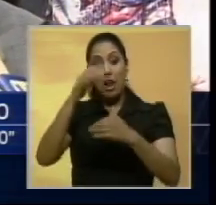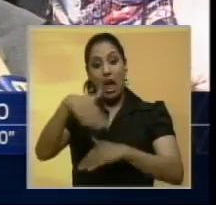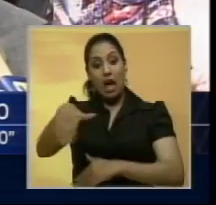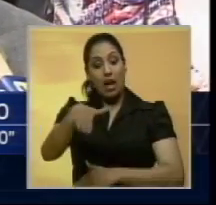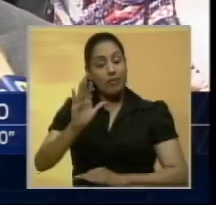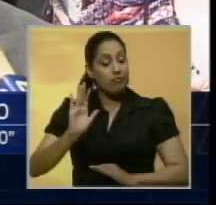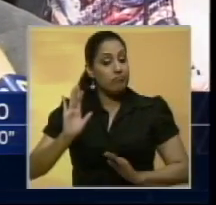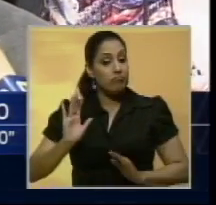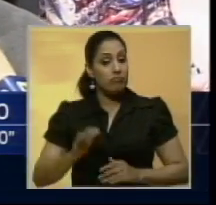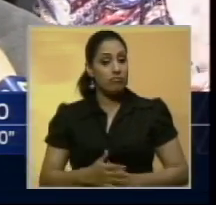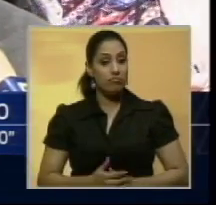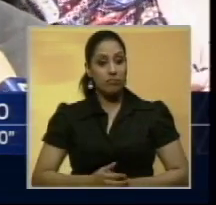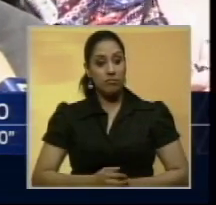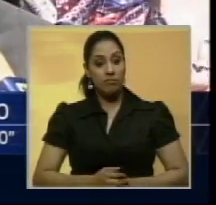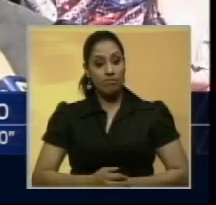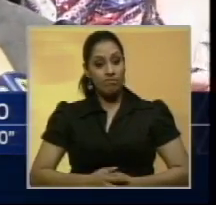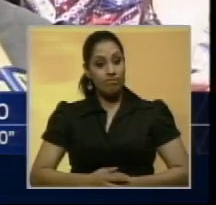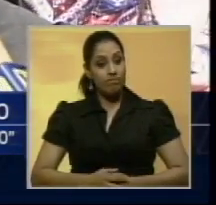calle.